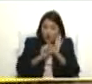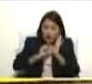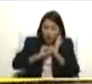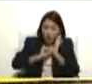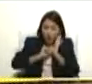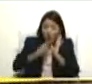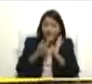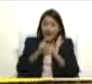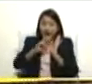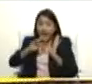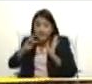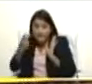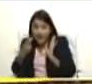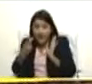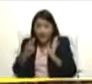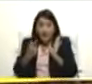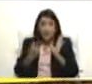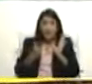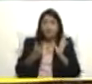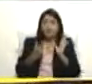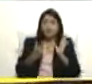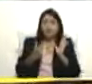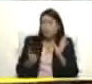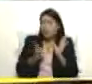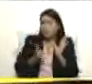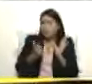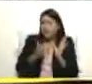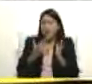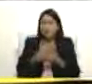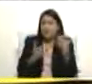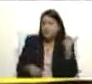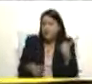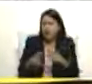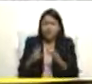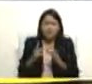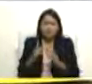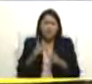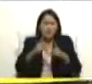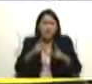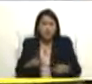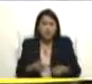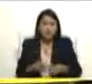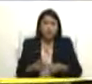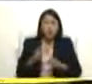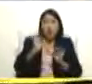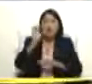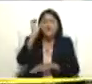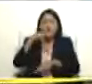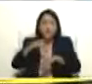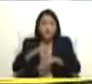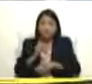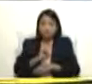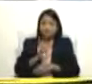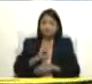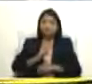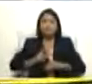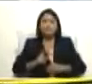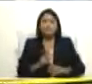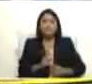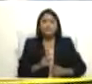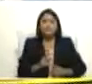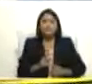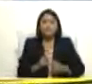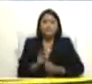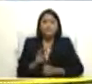la Constitución, no la puede hacer un presidente, no la puede hacer la Asamblea Nacional, doctor Escarra,